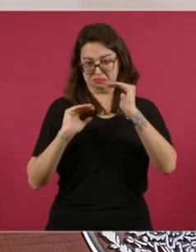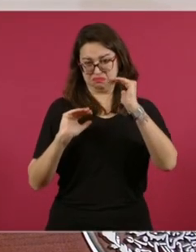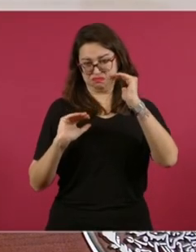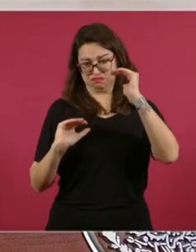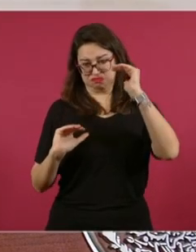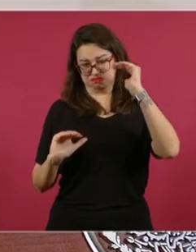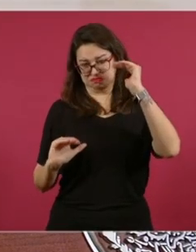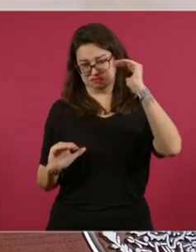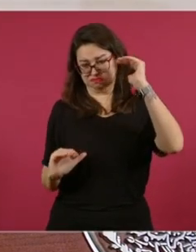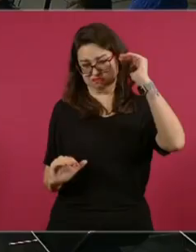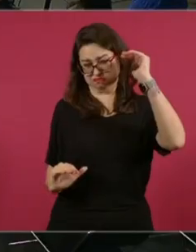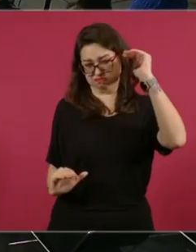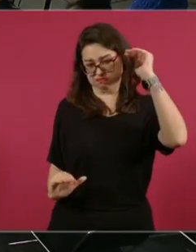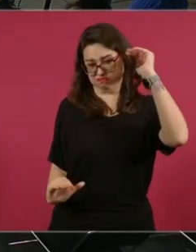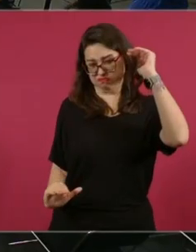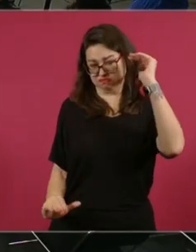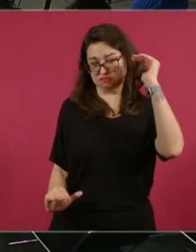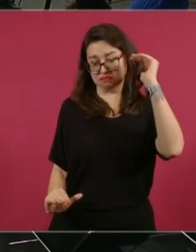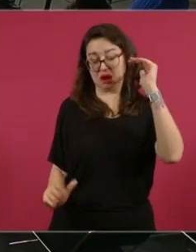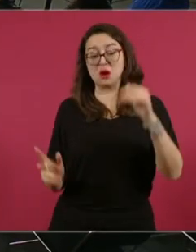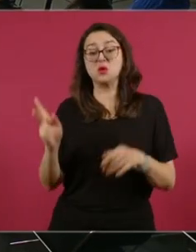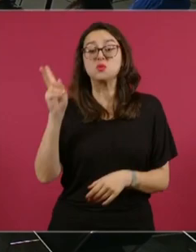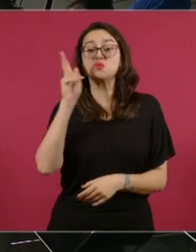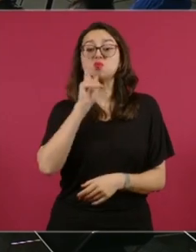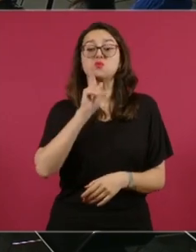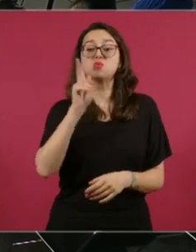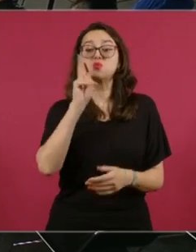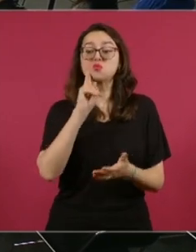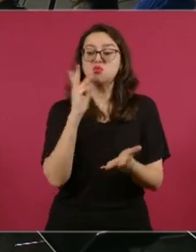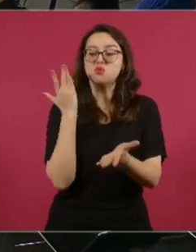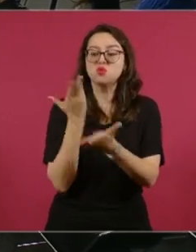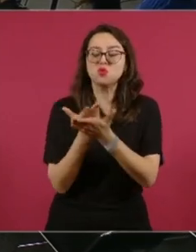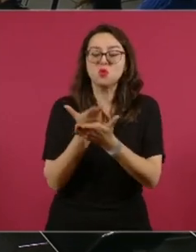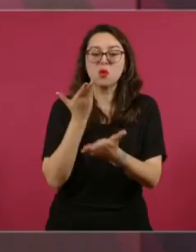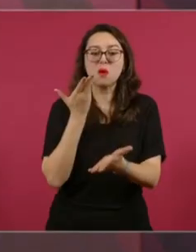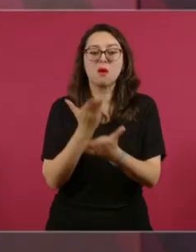con datos del Banco de México, no, del Banco Mundial